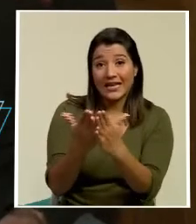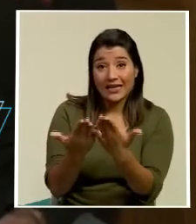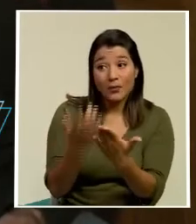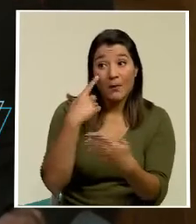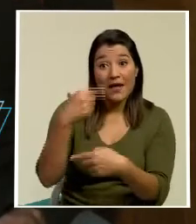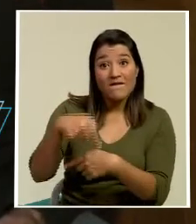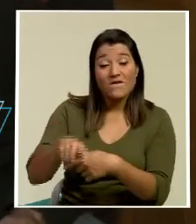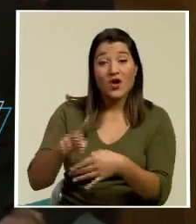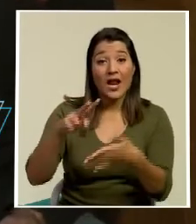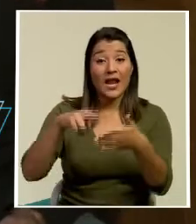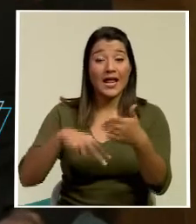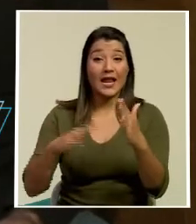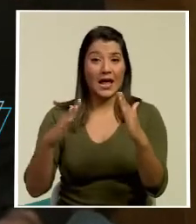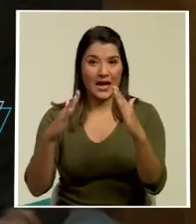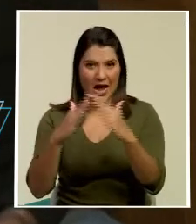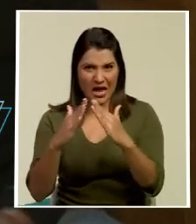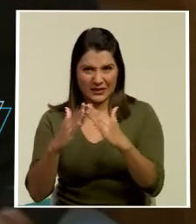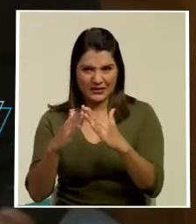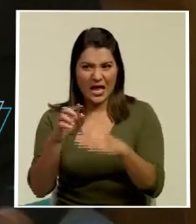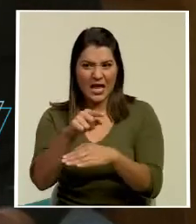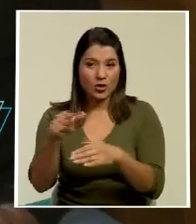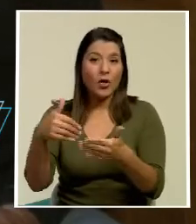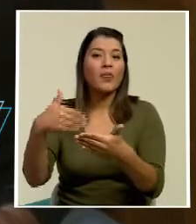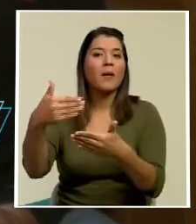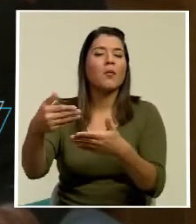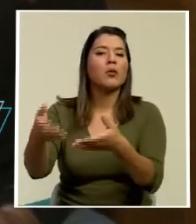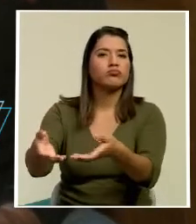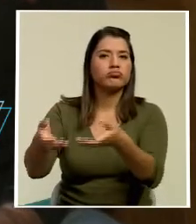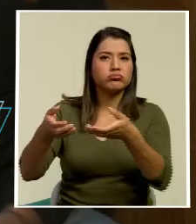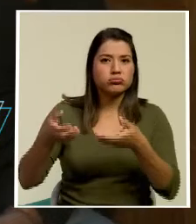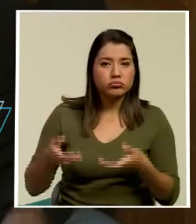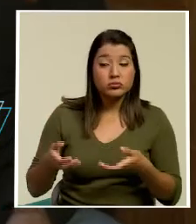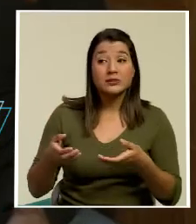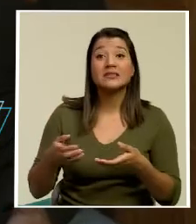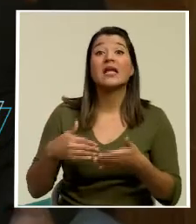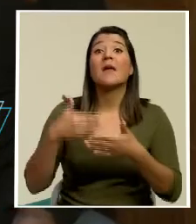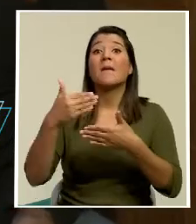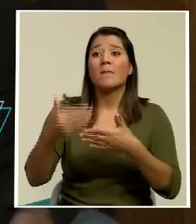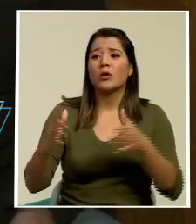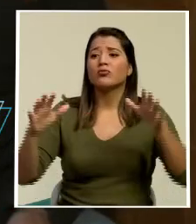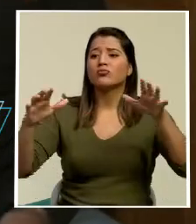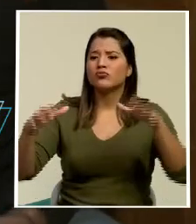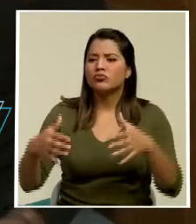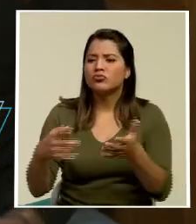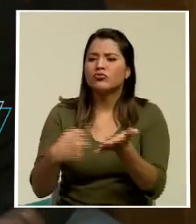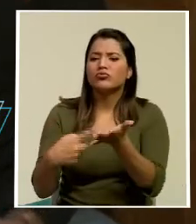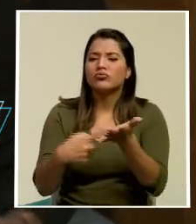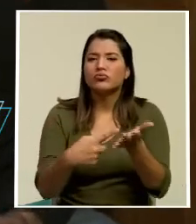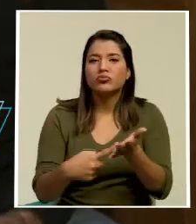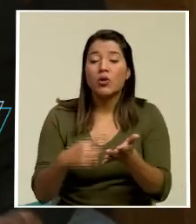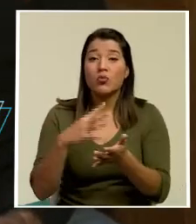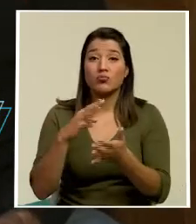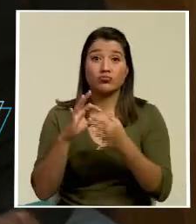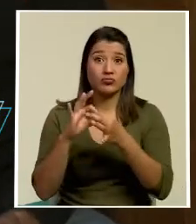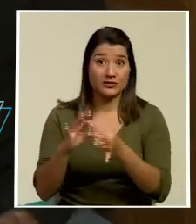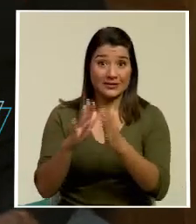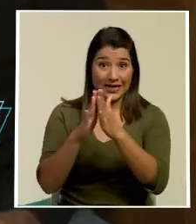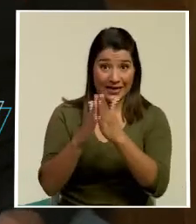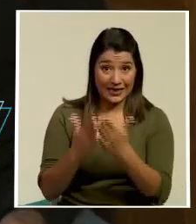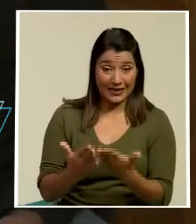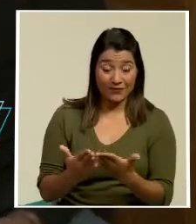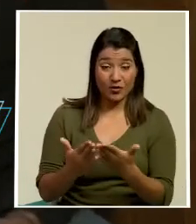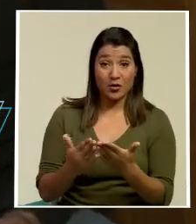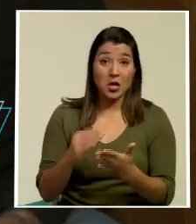llevaran, libros que después me devolvían, hacíamos comentarios de lo que habíamos leído, y bueno,